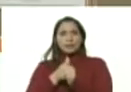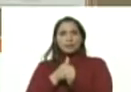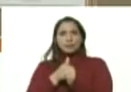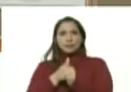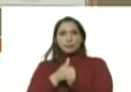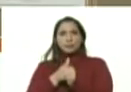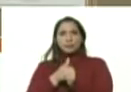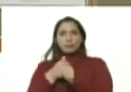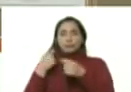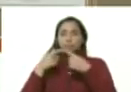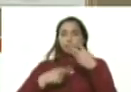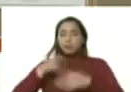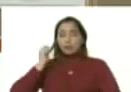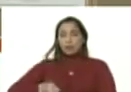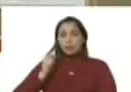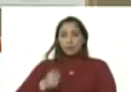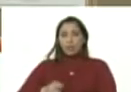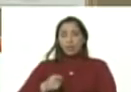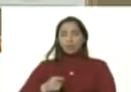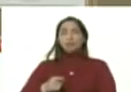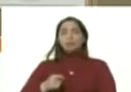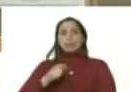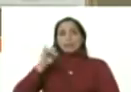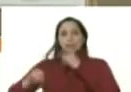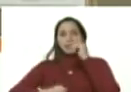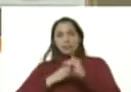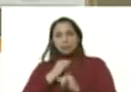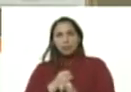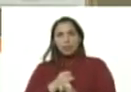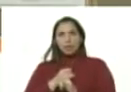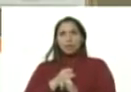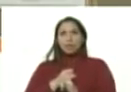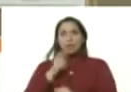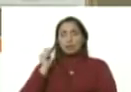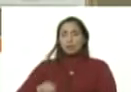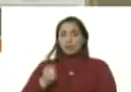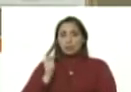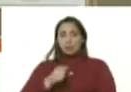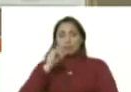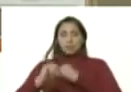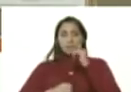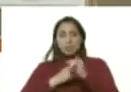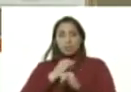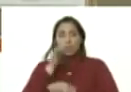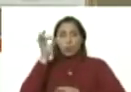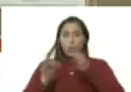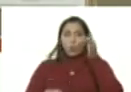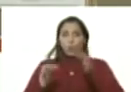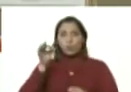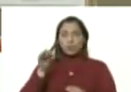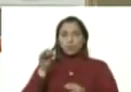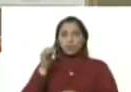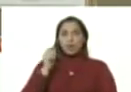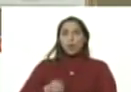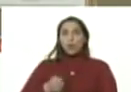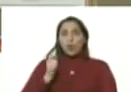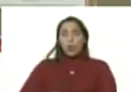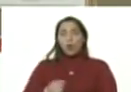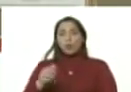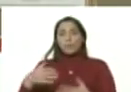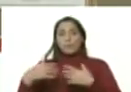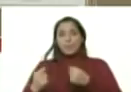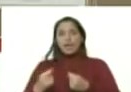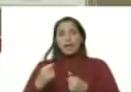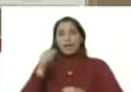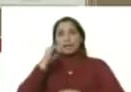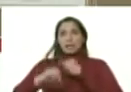asesora en varios tribunales y cortes internacionales, incluyendo el Tribunal Internacional de Justicia, a la Corte Penal Internacional, la Gran